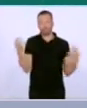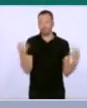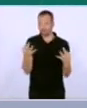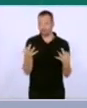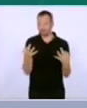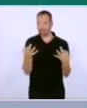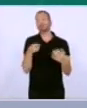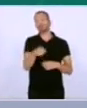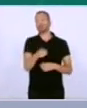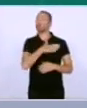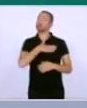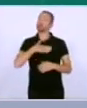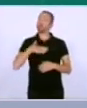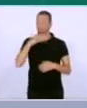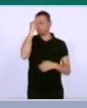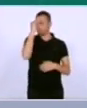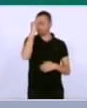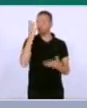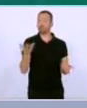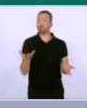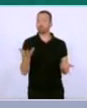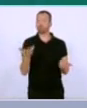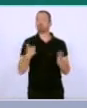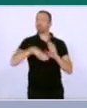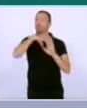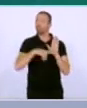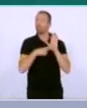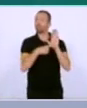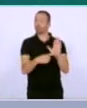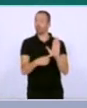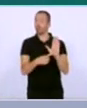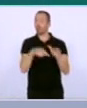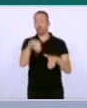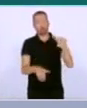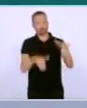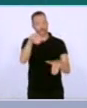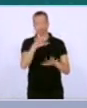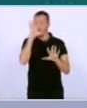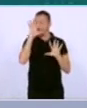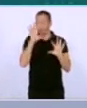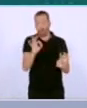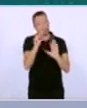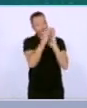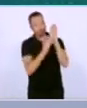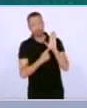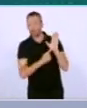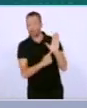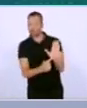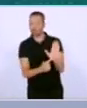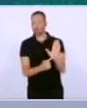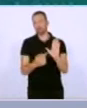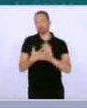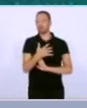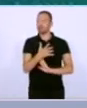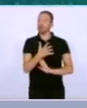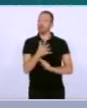que en nuestro programa electoral que está plagado de sentido común donde mayor identificación pueden encontrar